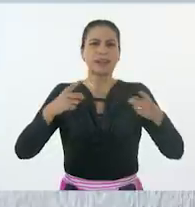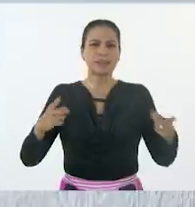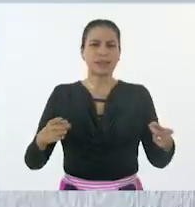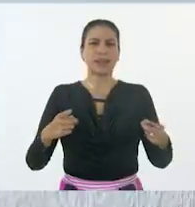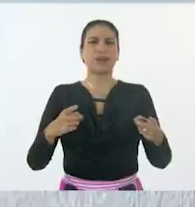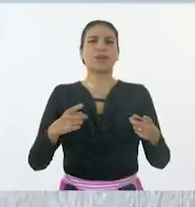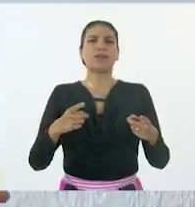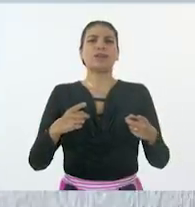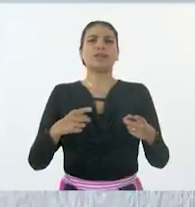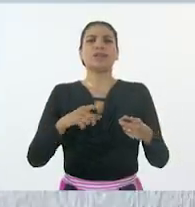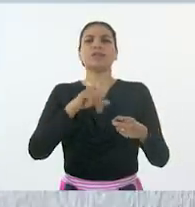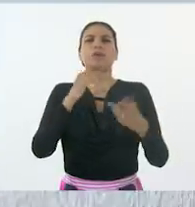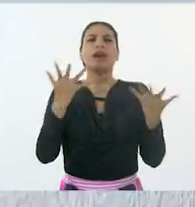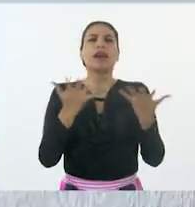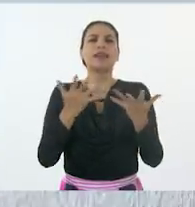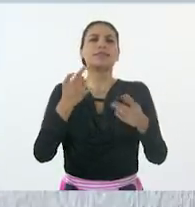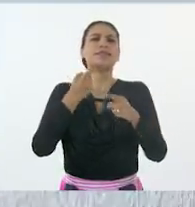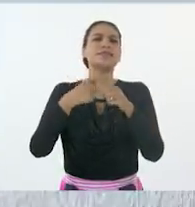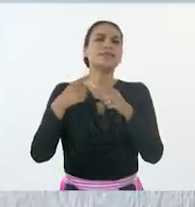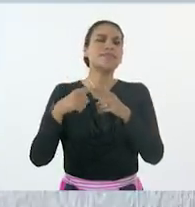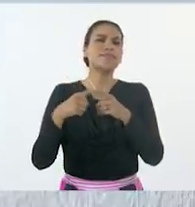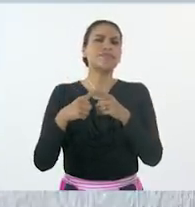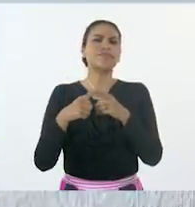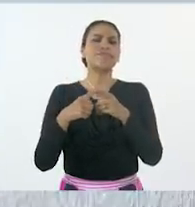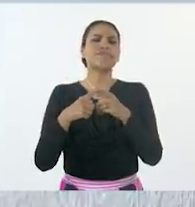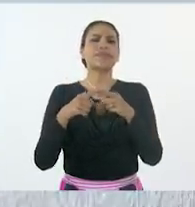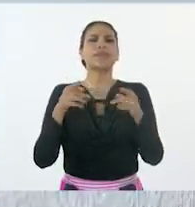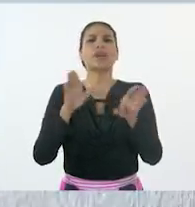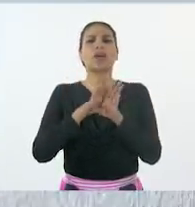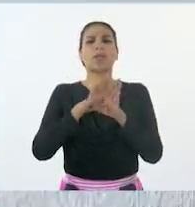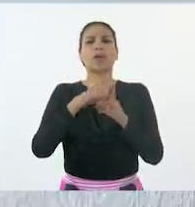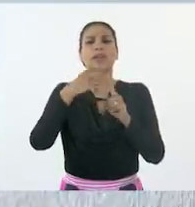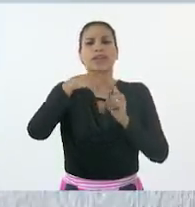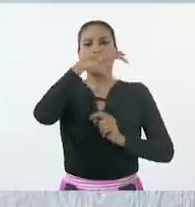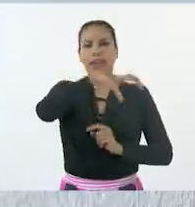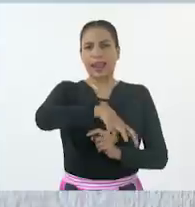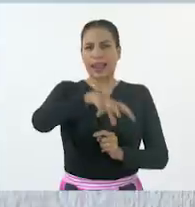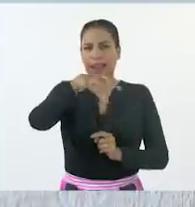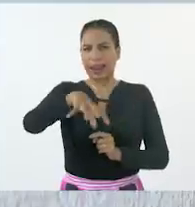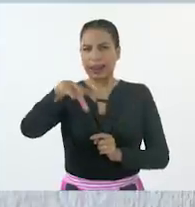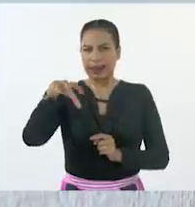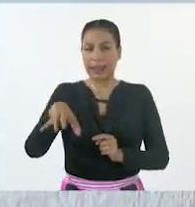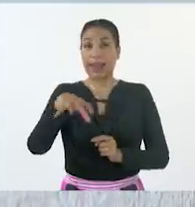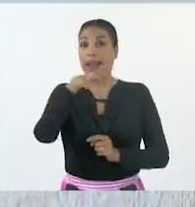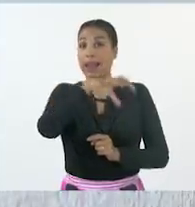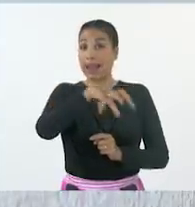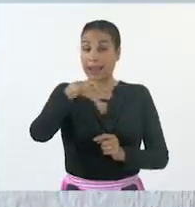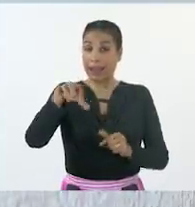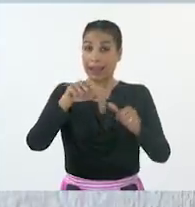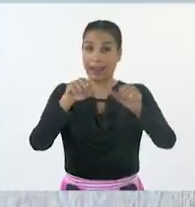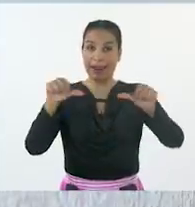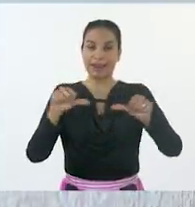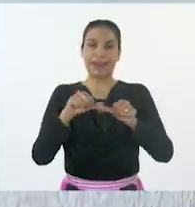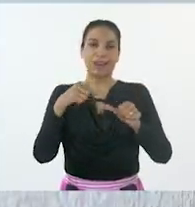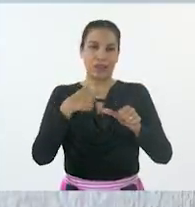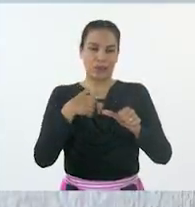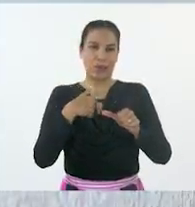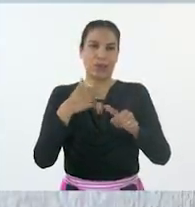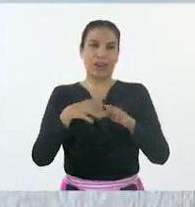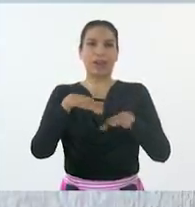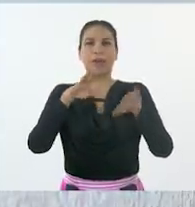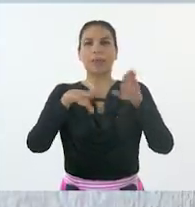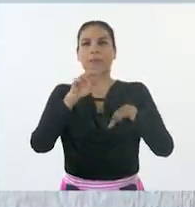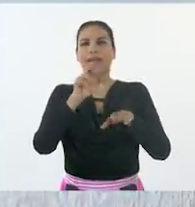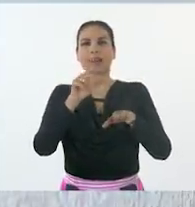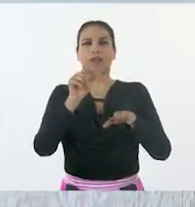y empleando varios campos. Y bueno, en el área en la que me dedico yo, que es la